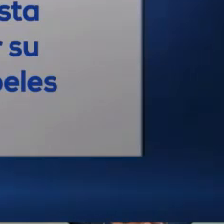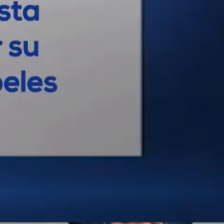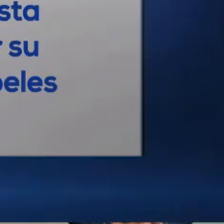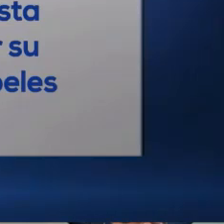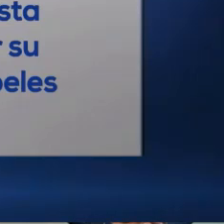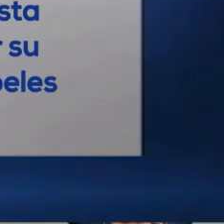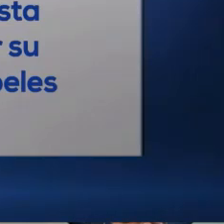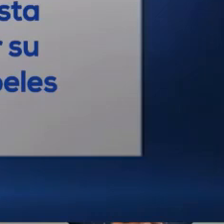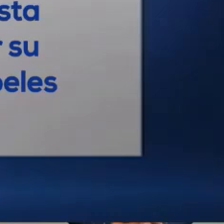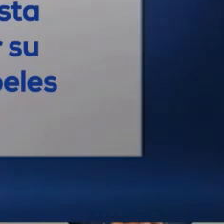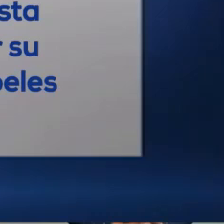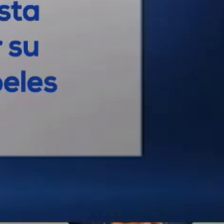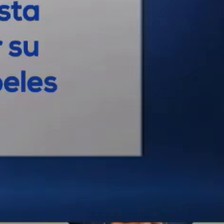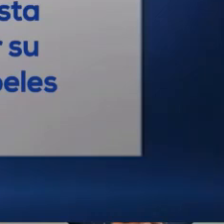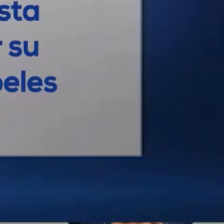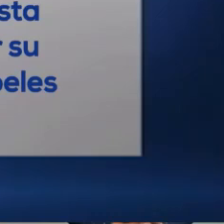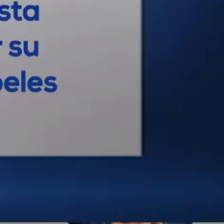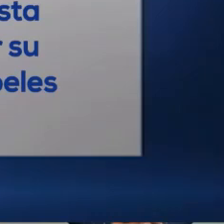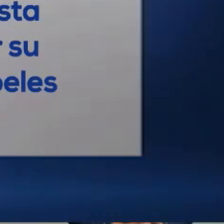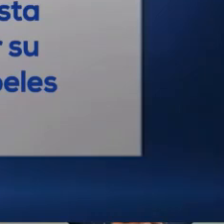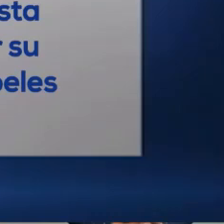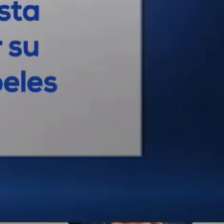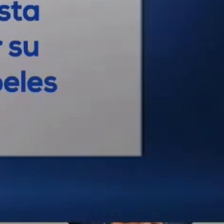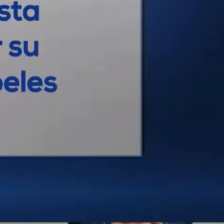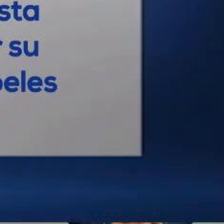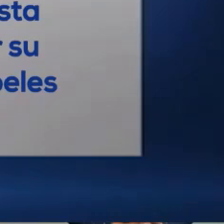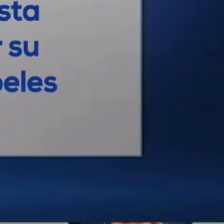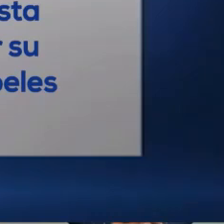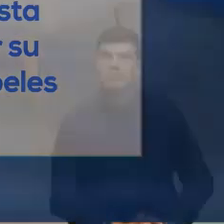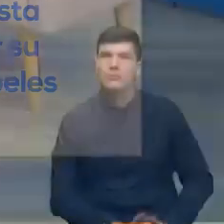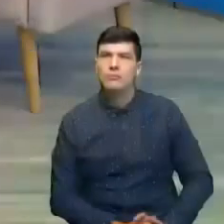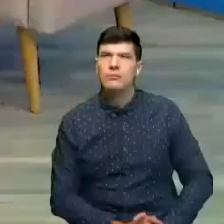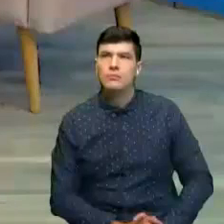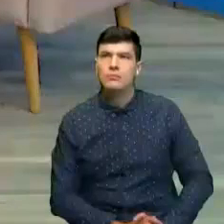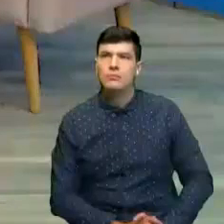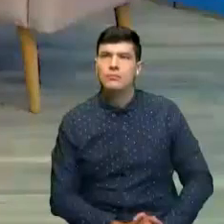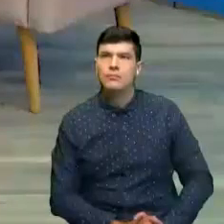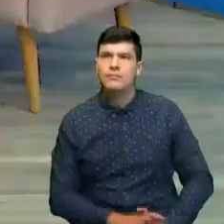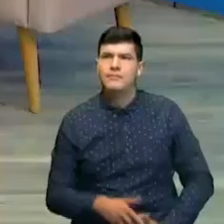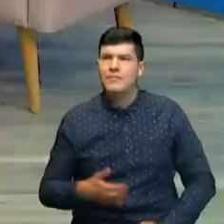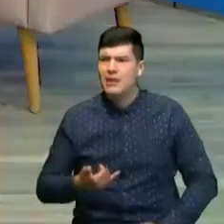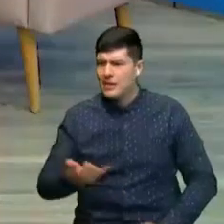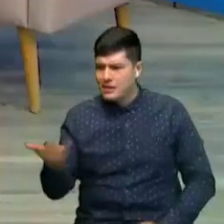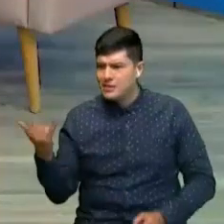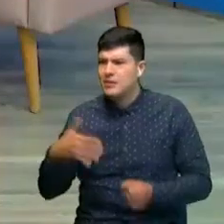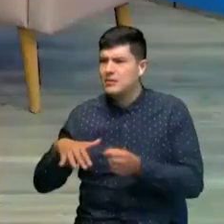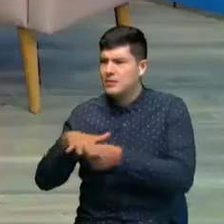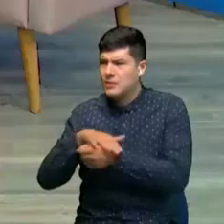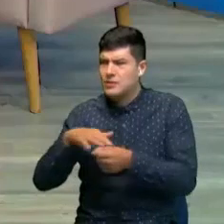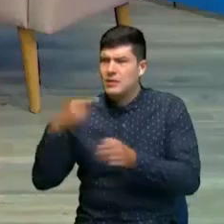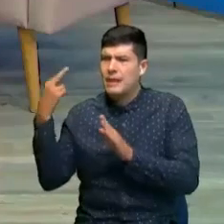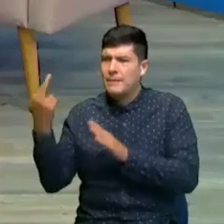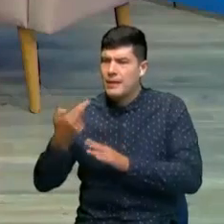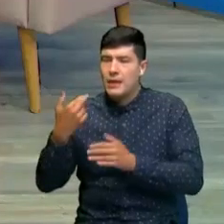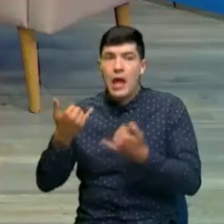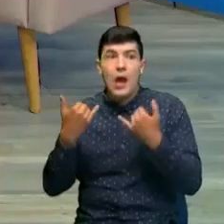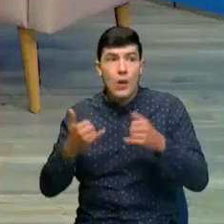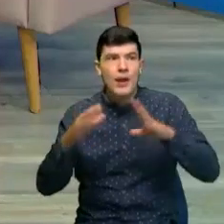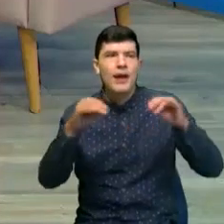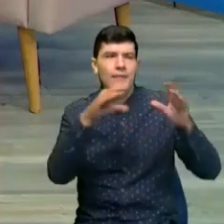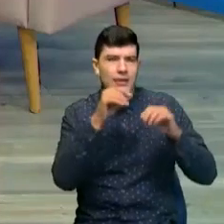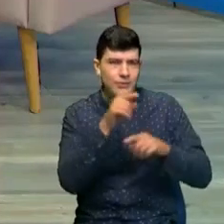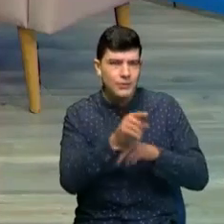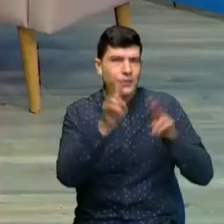todavía. Este tipo de situación, abogada, se presenta mucho, ¿no? Claro, este es el tema del que estamos hablando, uh-huh, hoy